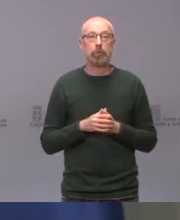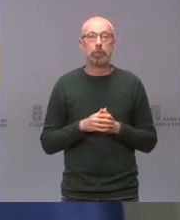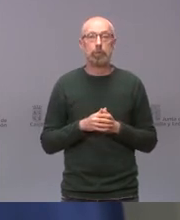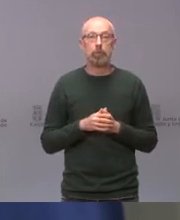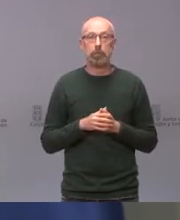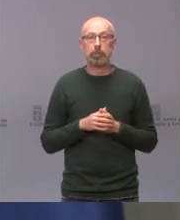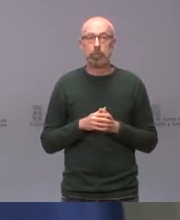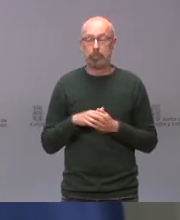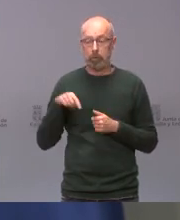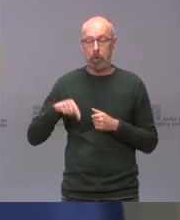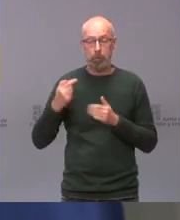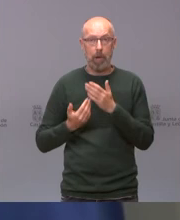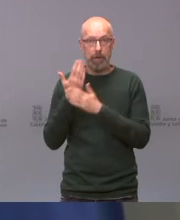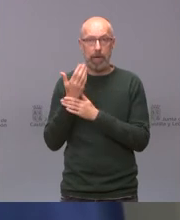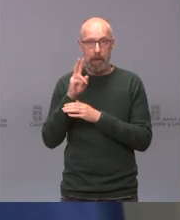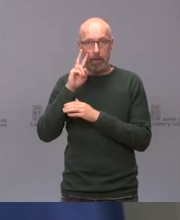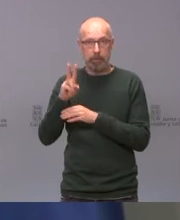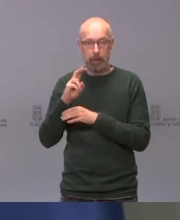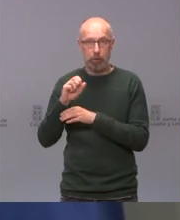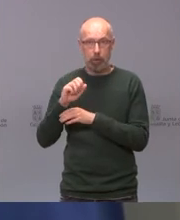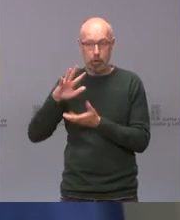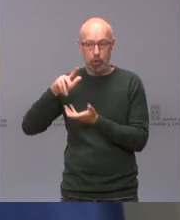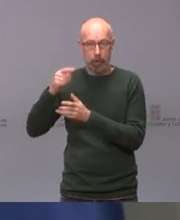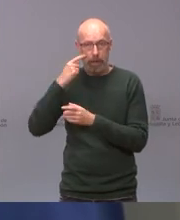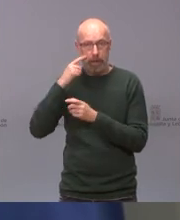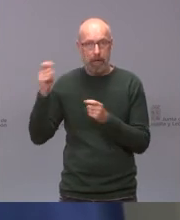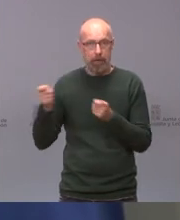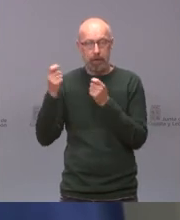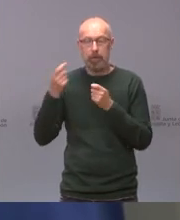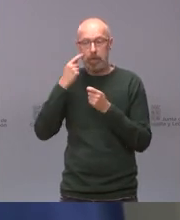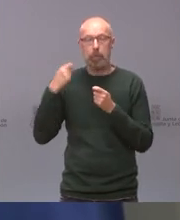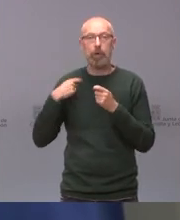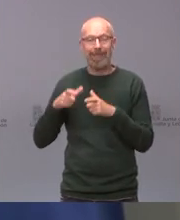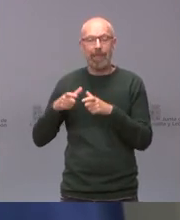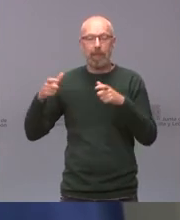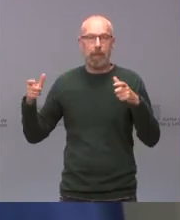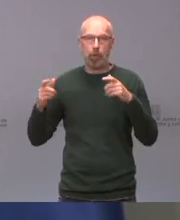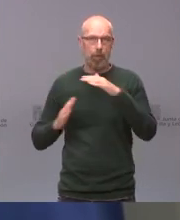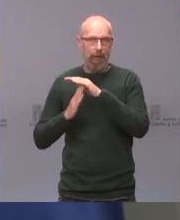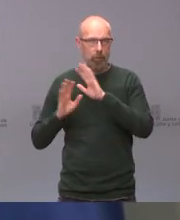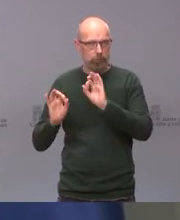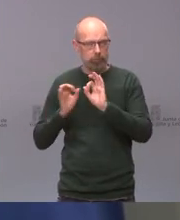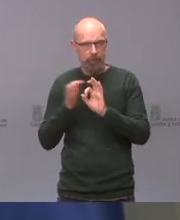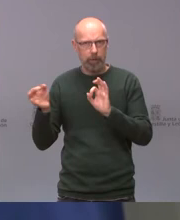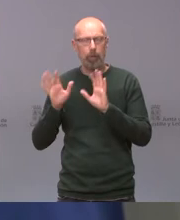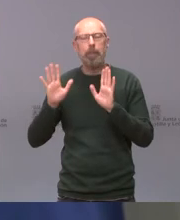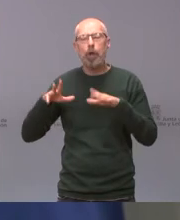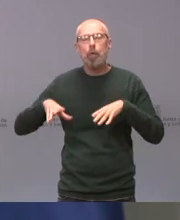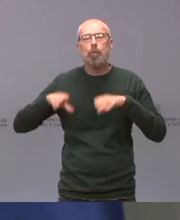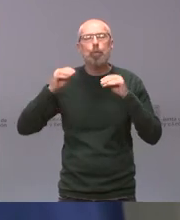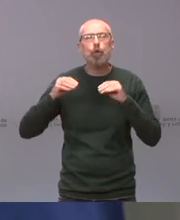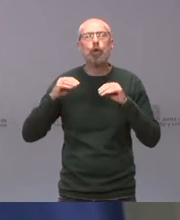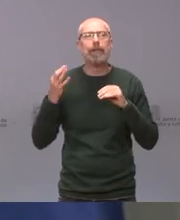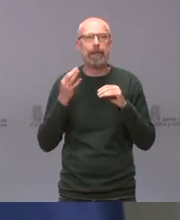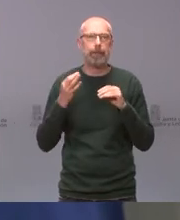bastante explicativa. Es crecimiento continuo y de repente pues, la cosa deja de crecer. ¿Qué ocurre en Burgos? Pues ocurren muchas